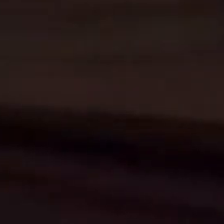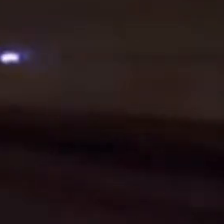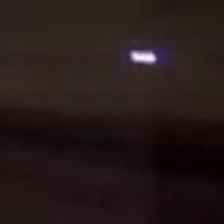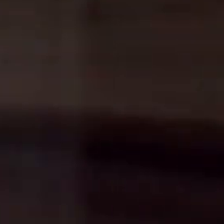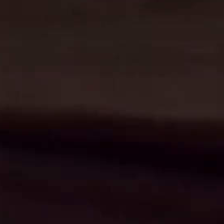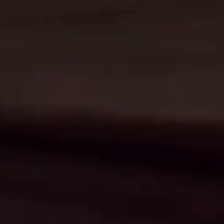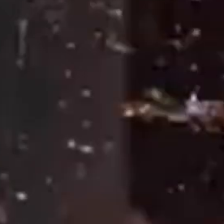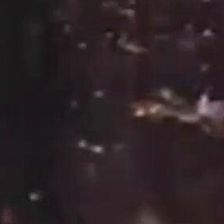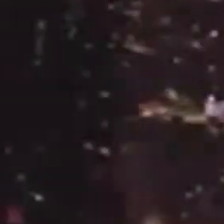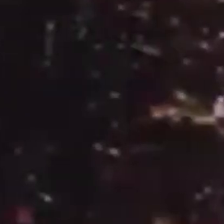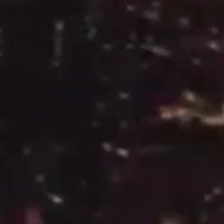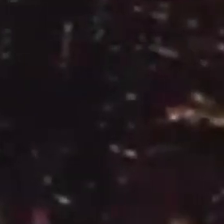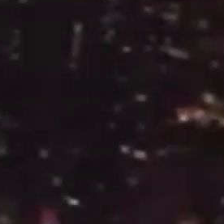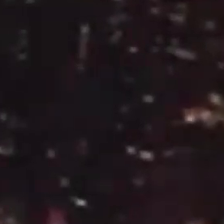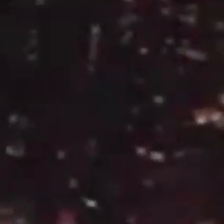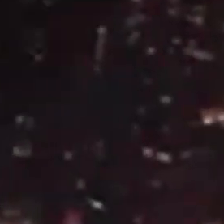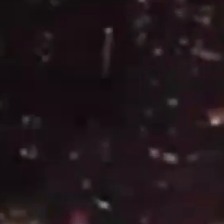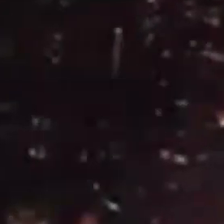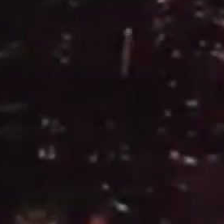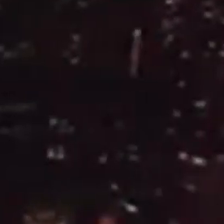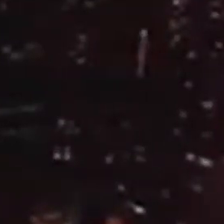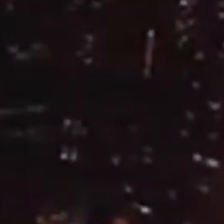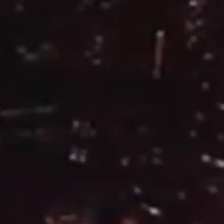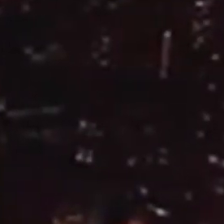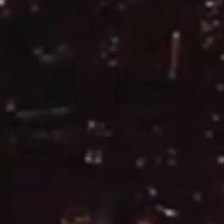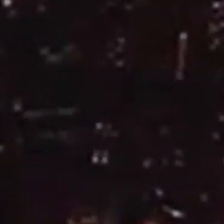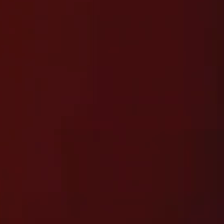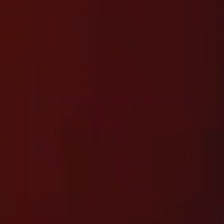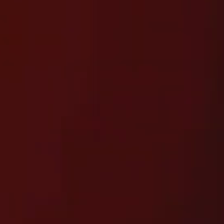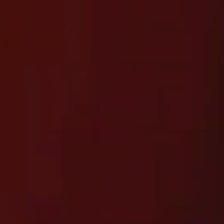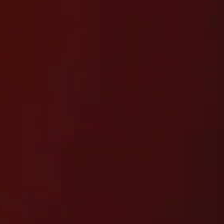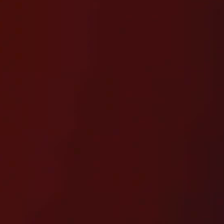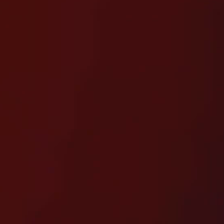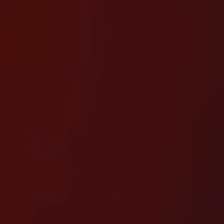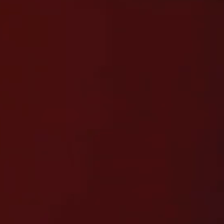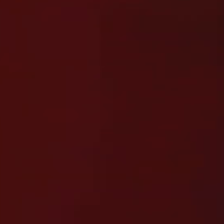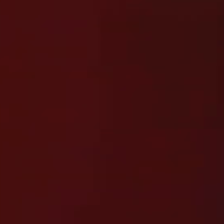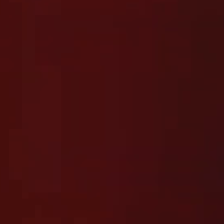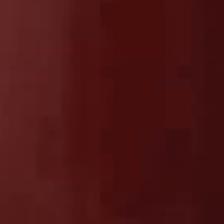RTVC Noticias. Emisión fin de semana.